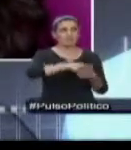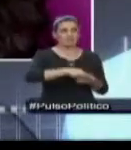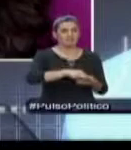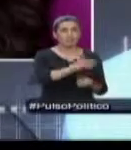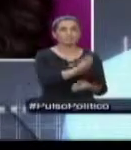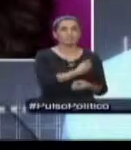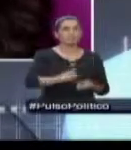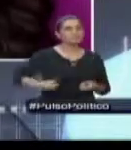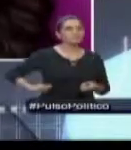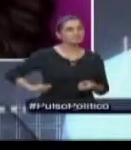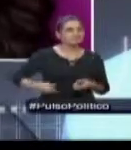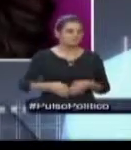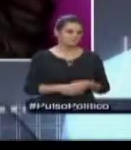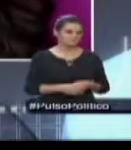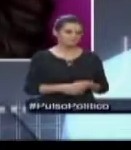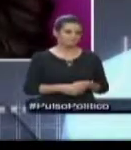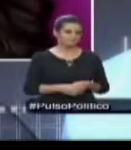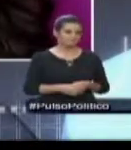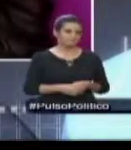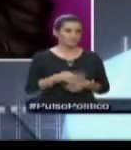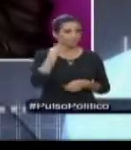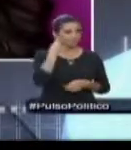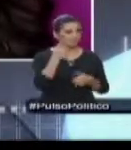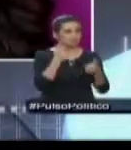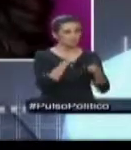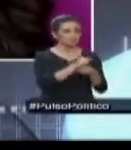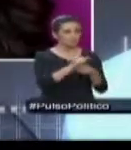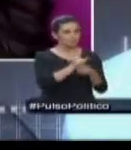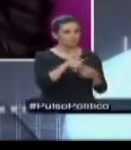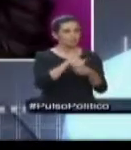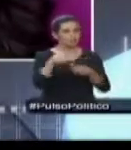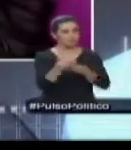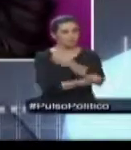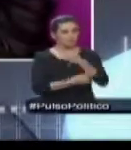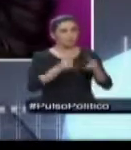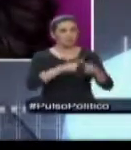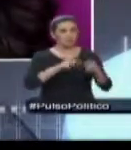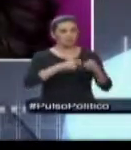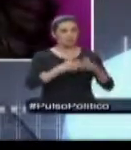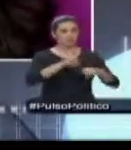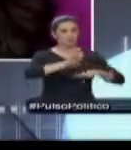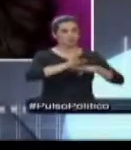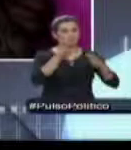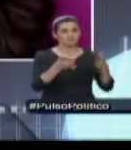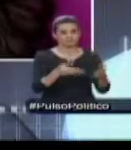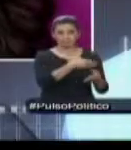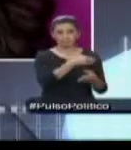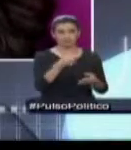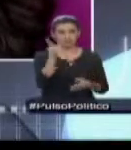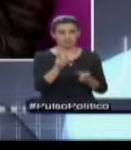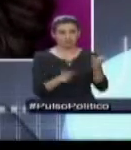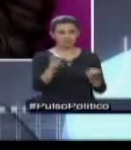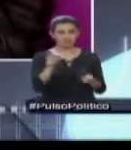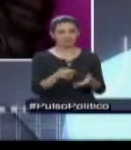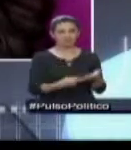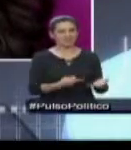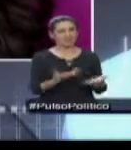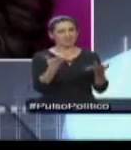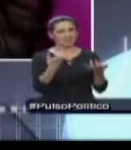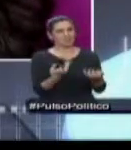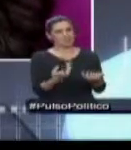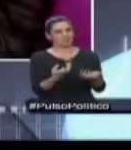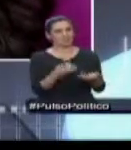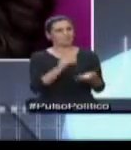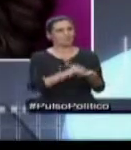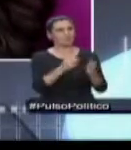presidentes entonces veamos las buenas prácticas el problema de los ecuatorianos y el problema de los legisladores es que tendemos a poner una